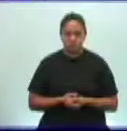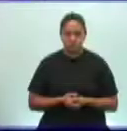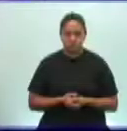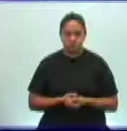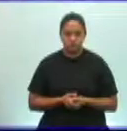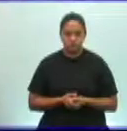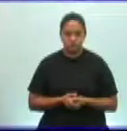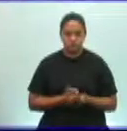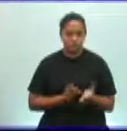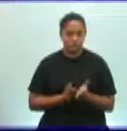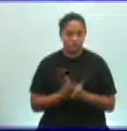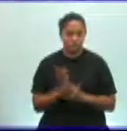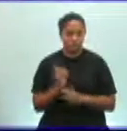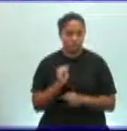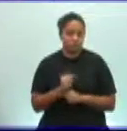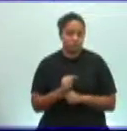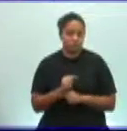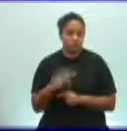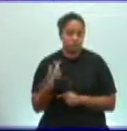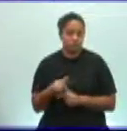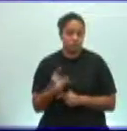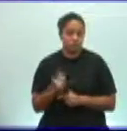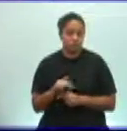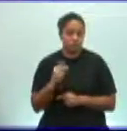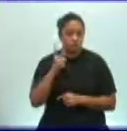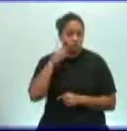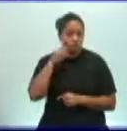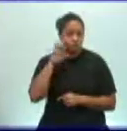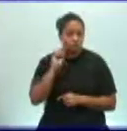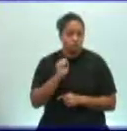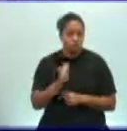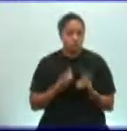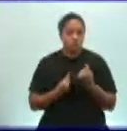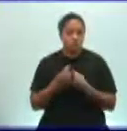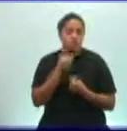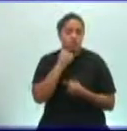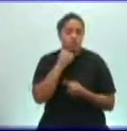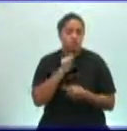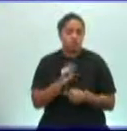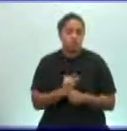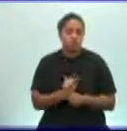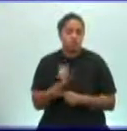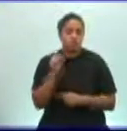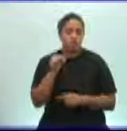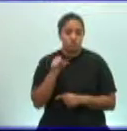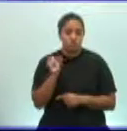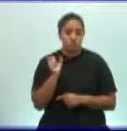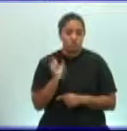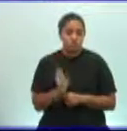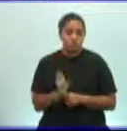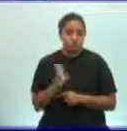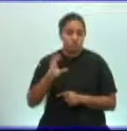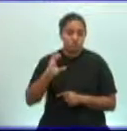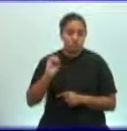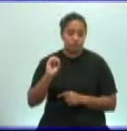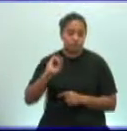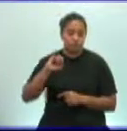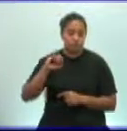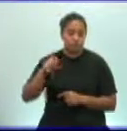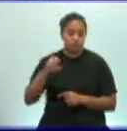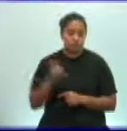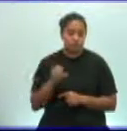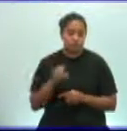Continuamos entonces ejercitando, conociendo algo más sobre esta clase de palabras que son las conjunciones, recordando